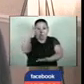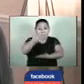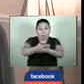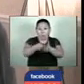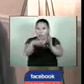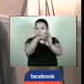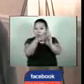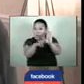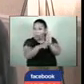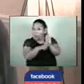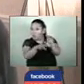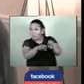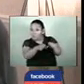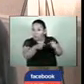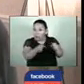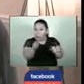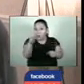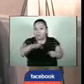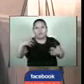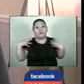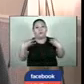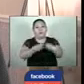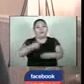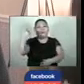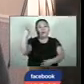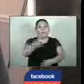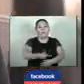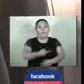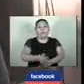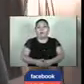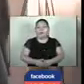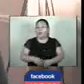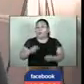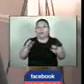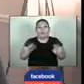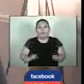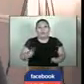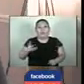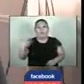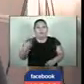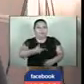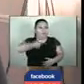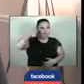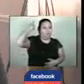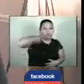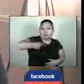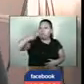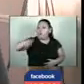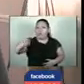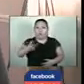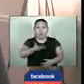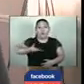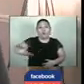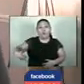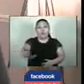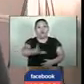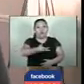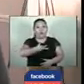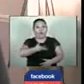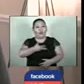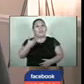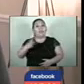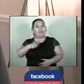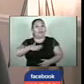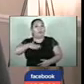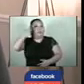impuesta en las sociedades. Y no podemos exigirnos que solamente nosotros los heterosexuales